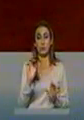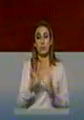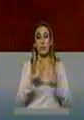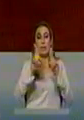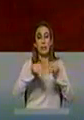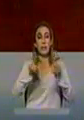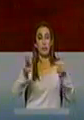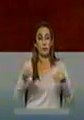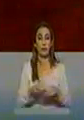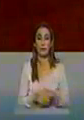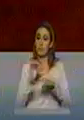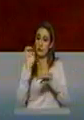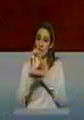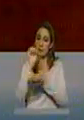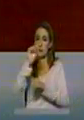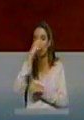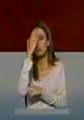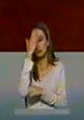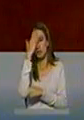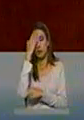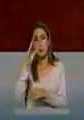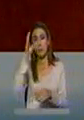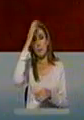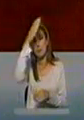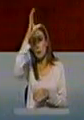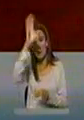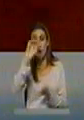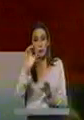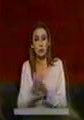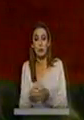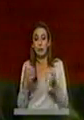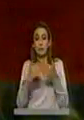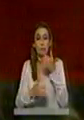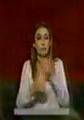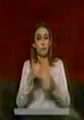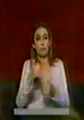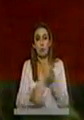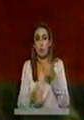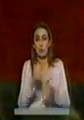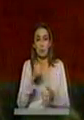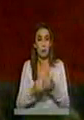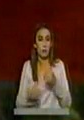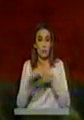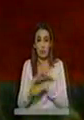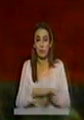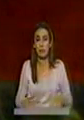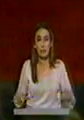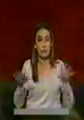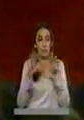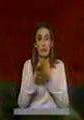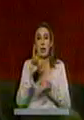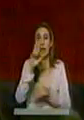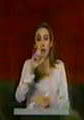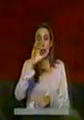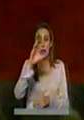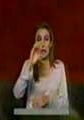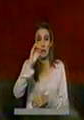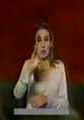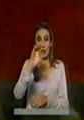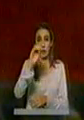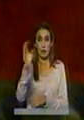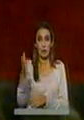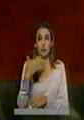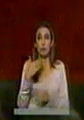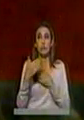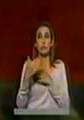la cultura, entonces... Y sobre todo, tenemos tantos productos, como menciona Rocío muy, muy profesionalmente, eso